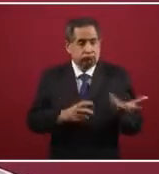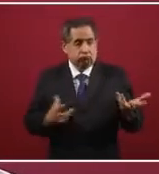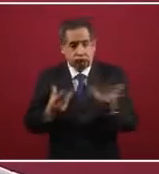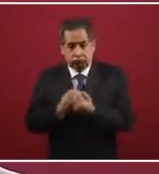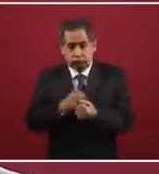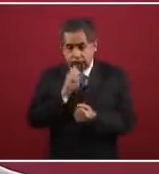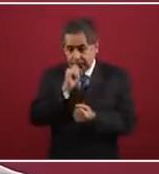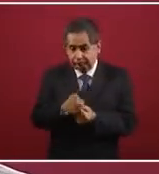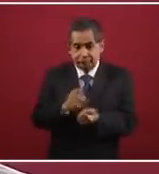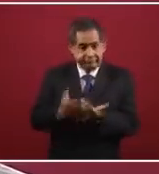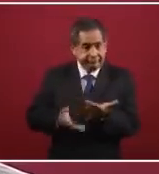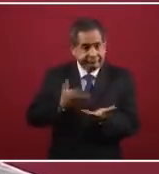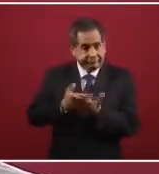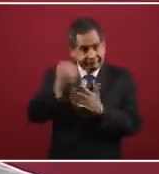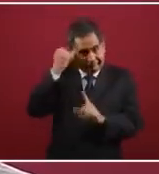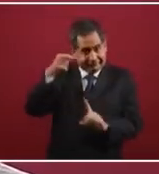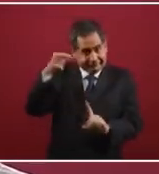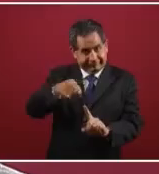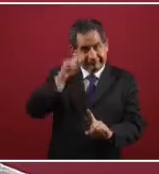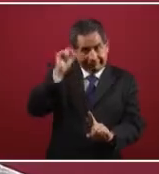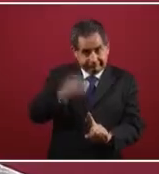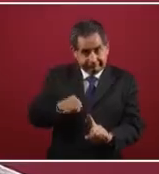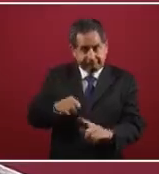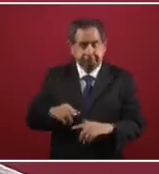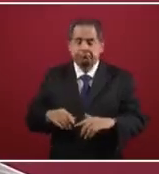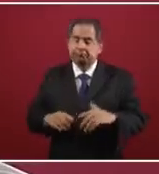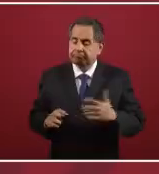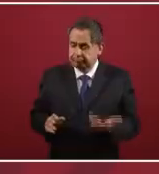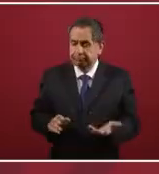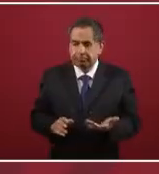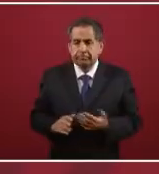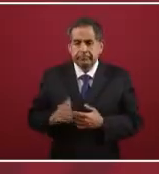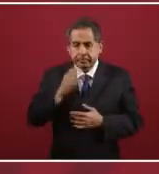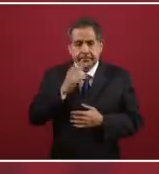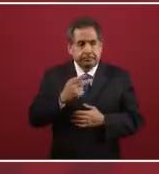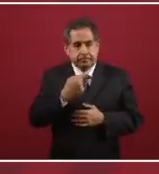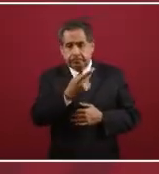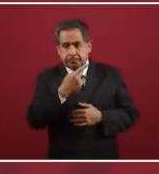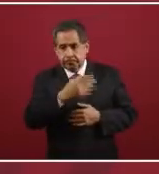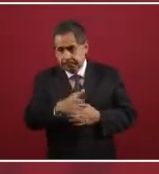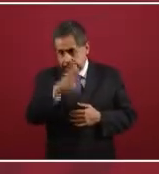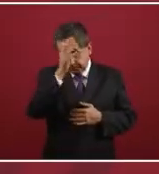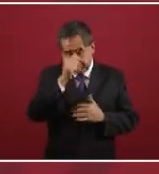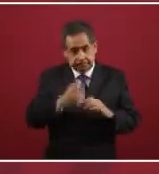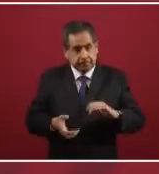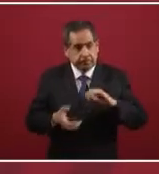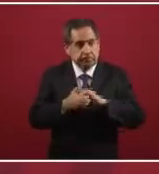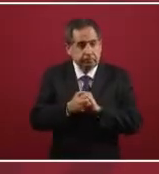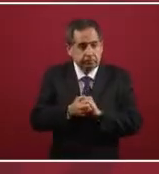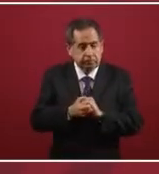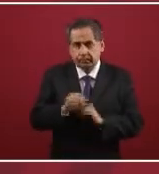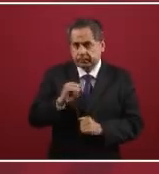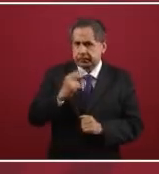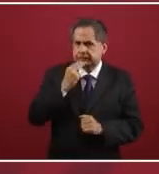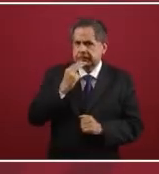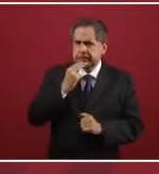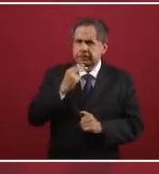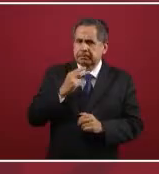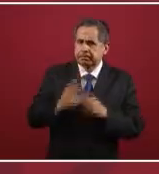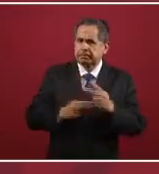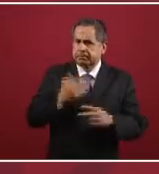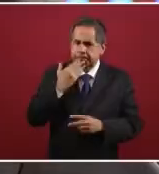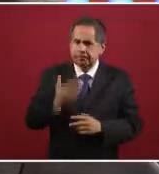este propósito, pues da cuenta de que ese acuerdo de cooperación está funcionando.